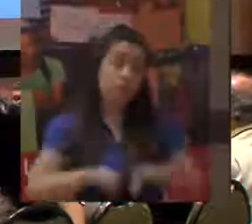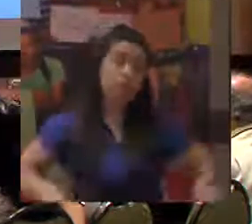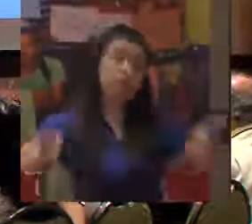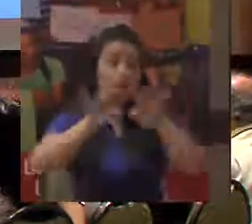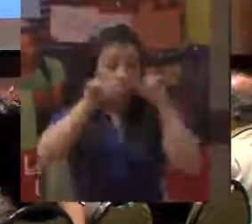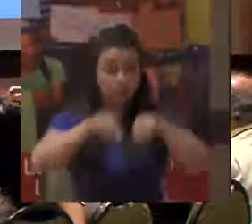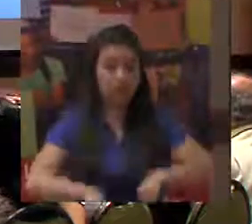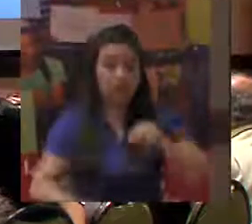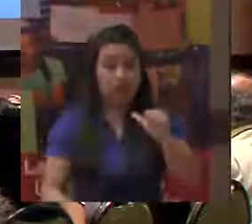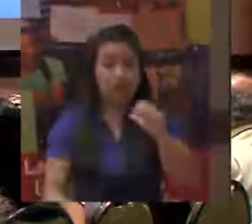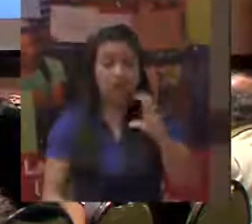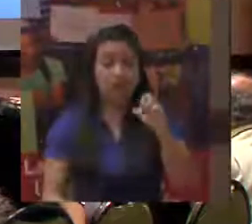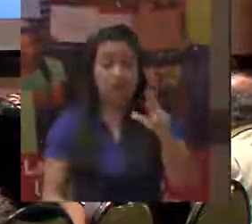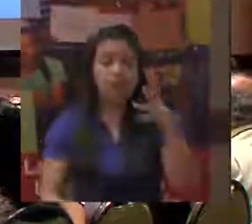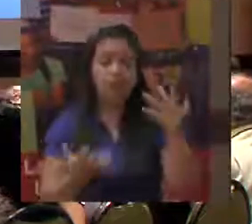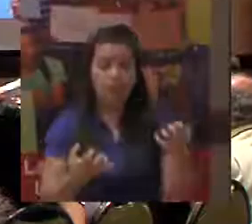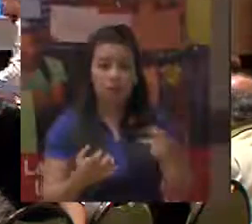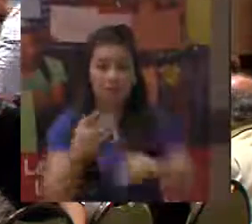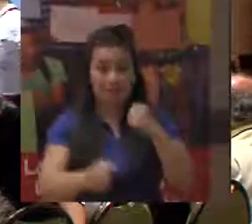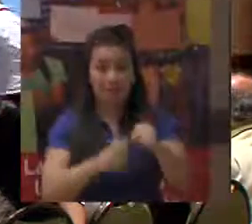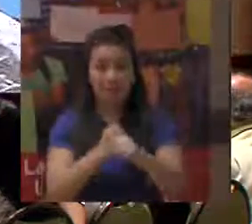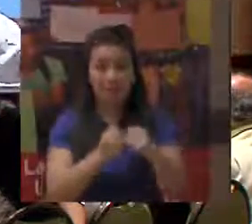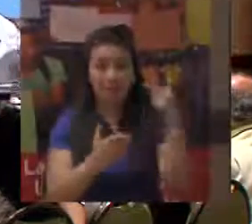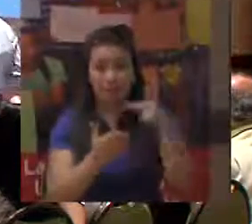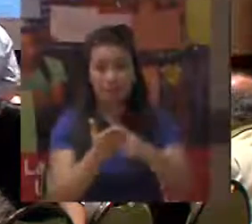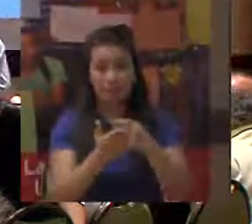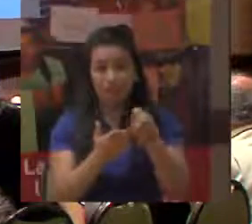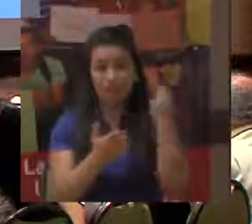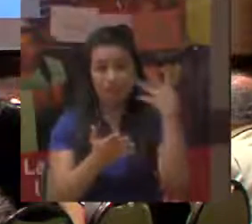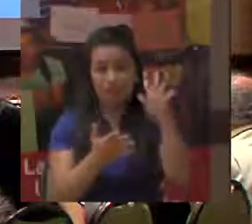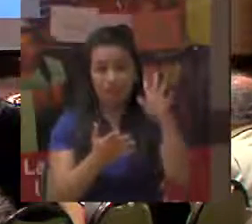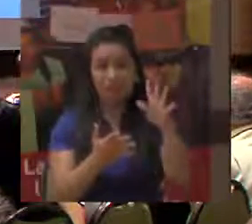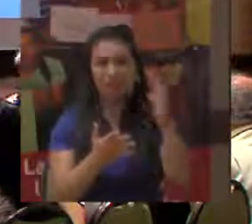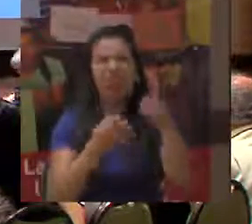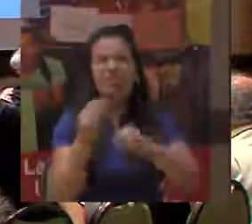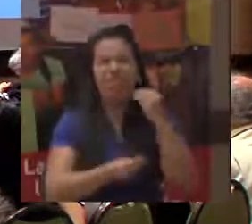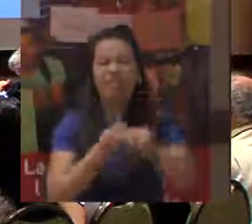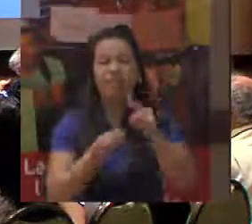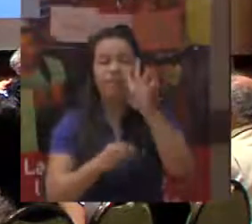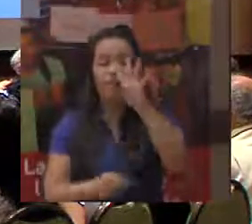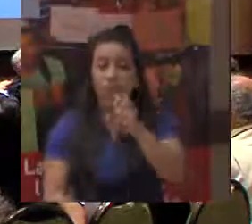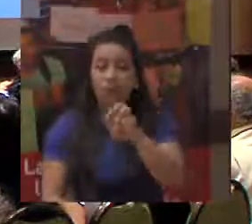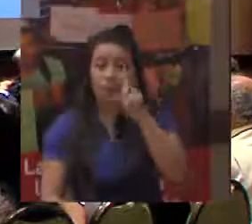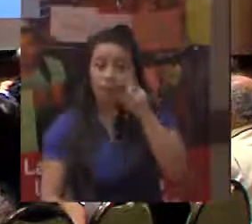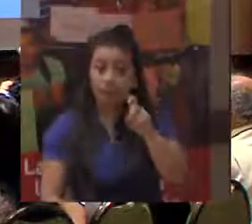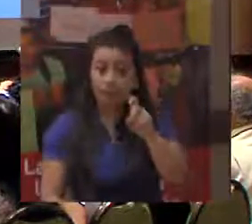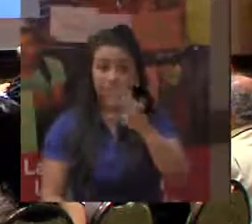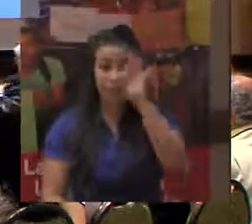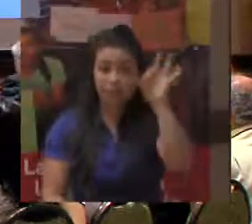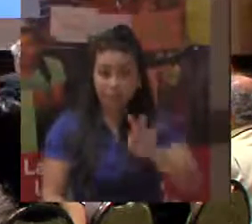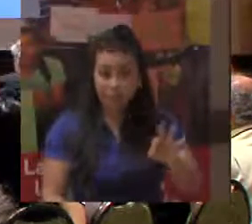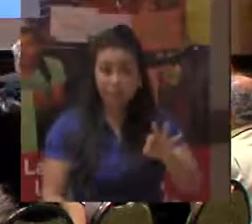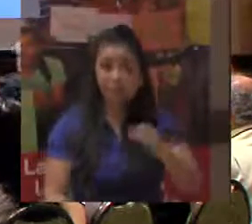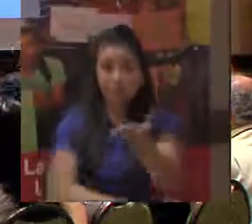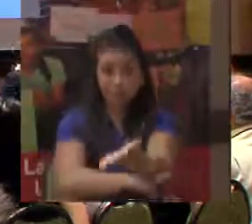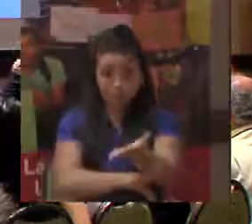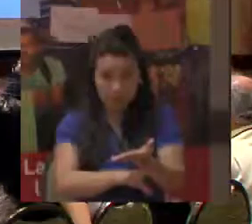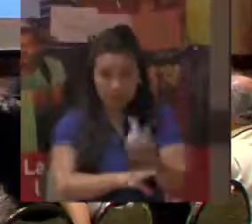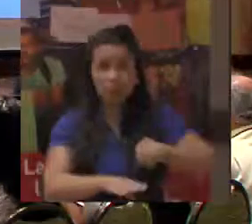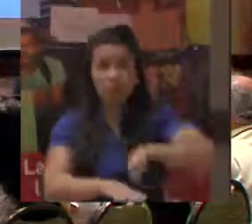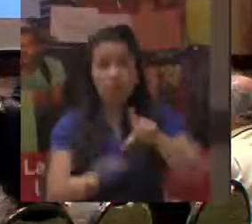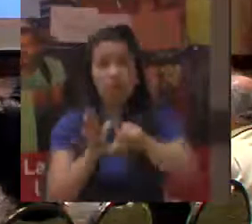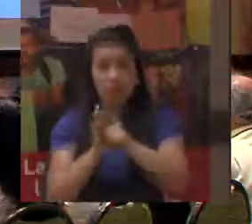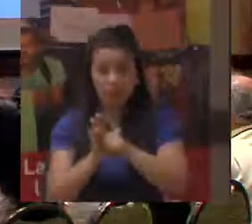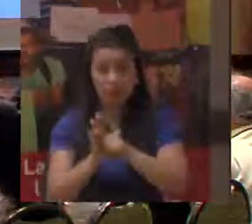Colombiana, en la vigencia 2015, cumplió con el 96% de los requerimientos que exigía la Ley de Transparencia en